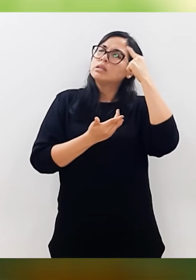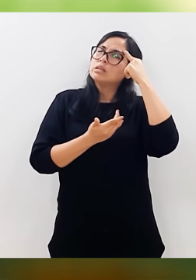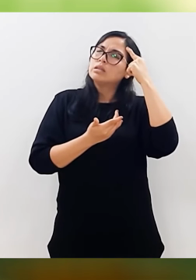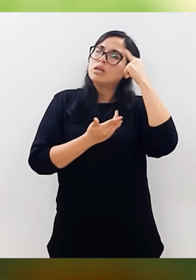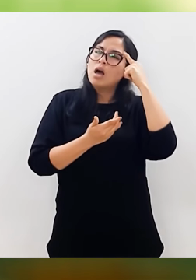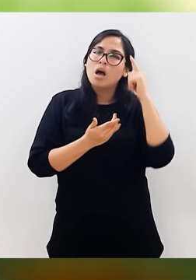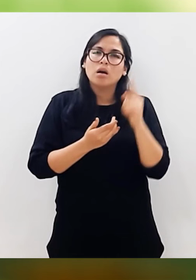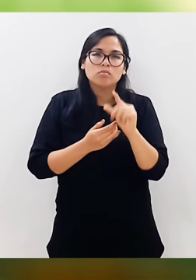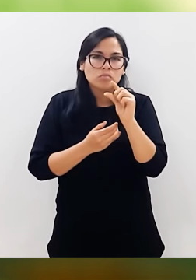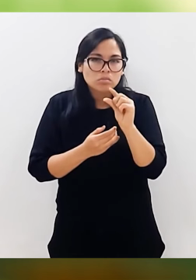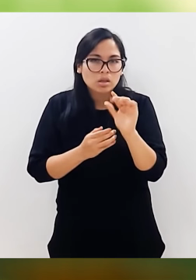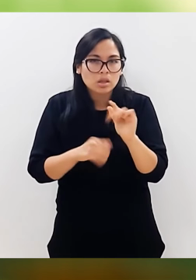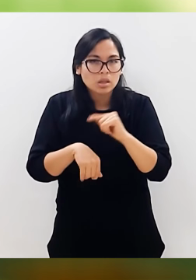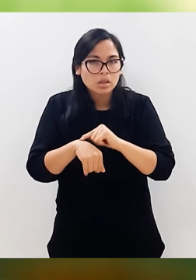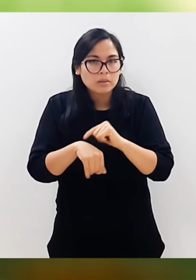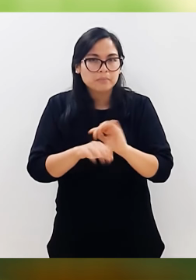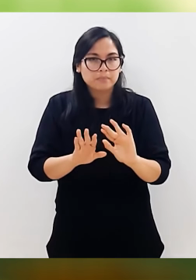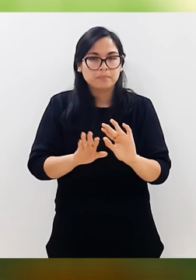unos segundos.